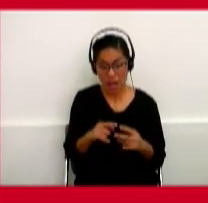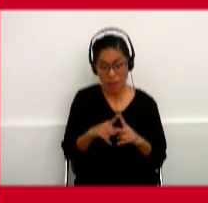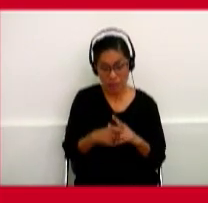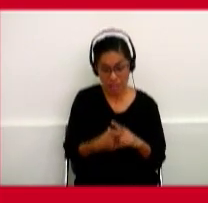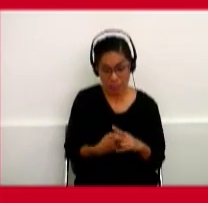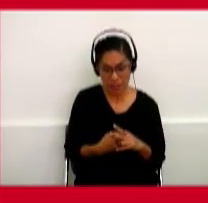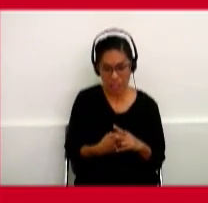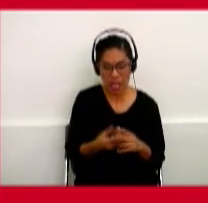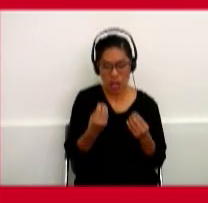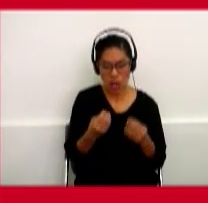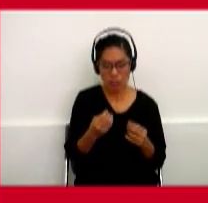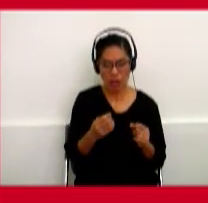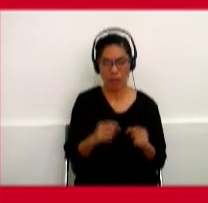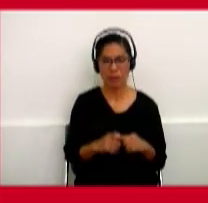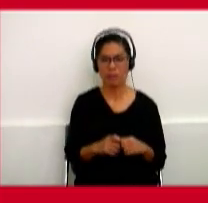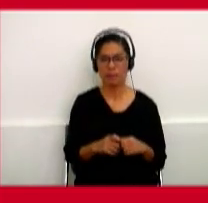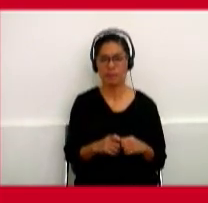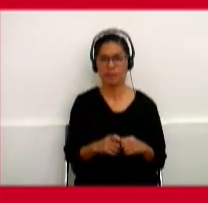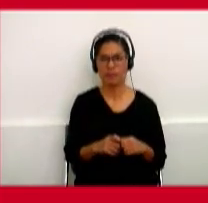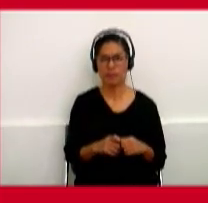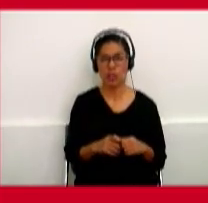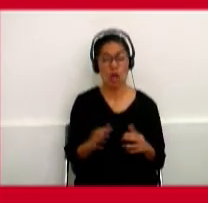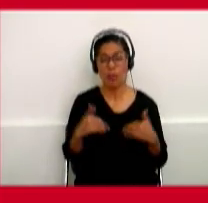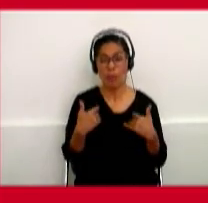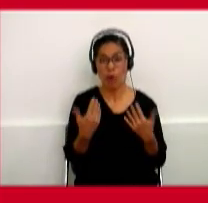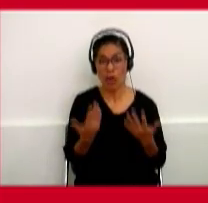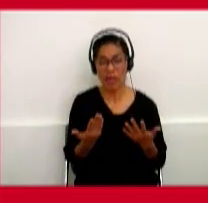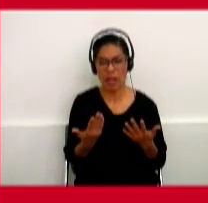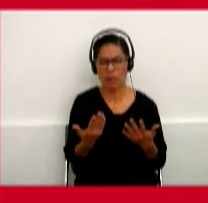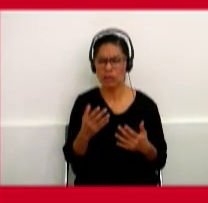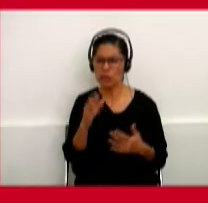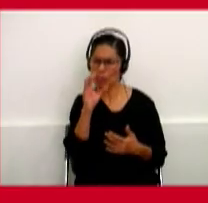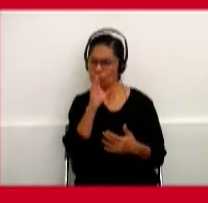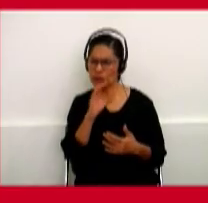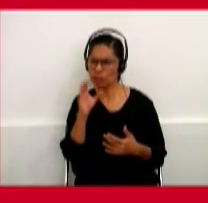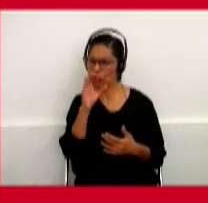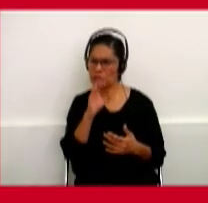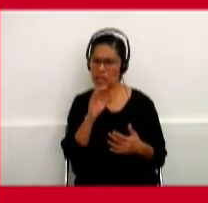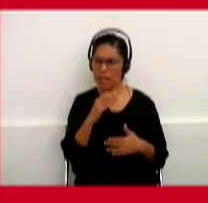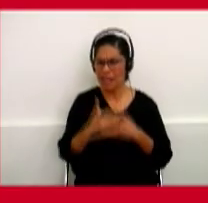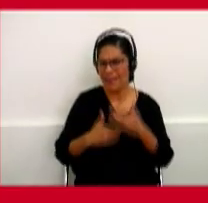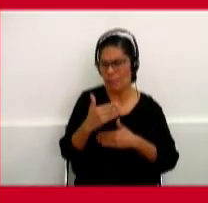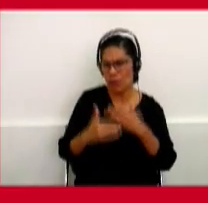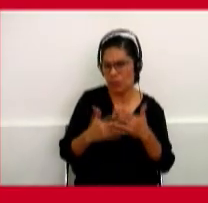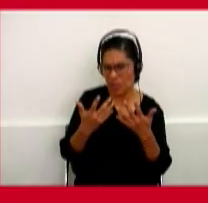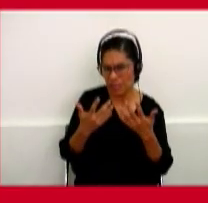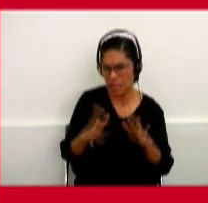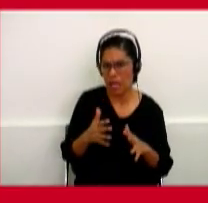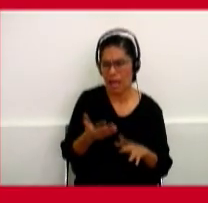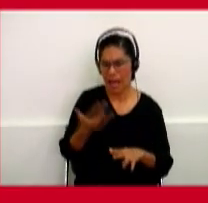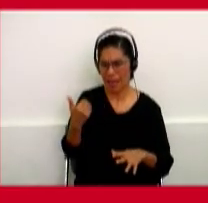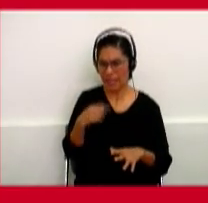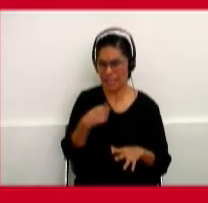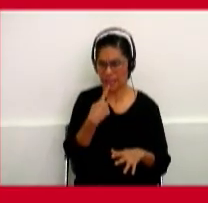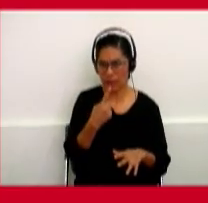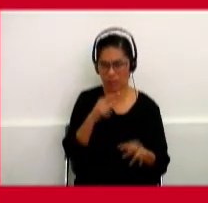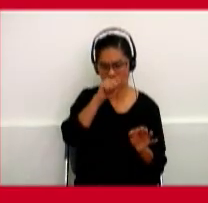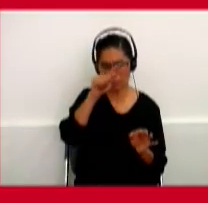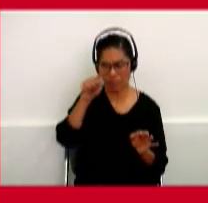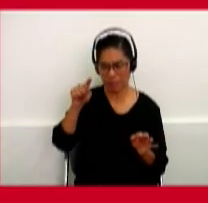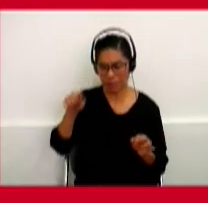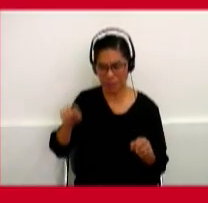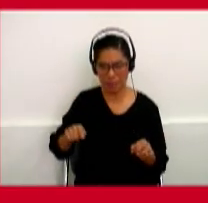cómo abordamos o cómo podemos realmente buscar una mejora en la producción. He hablado sobre los tiempos de ciclos en